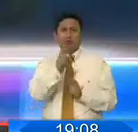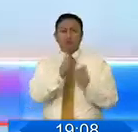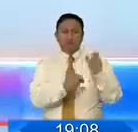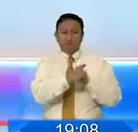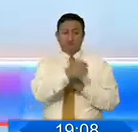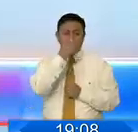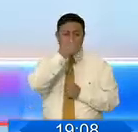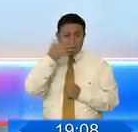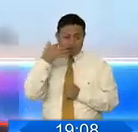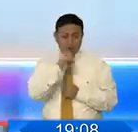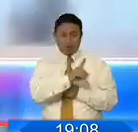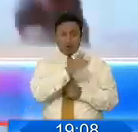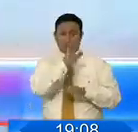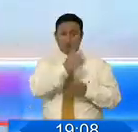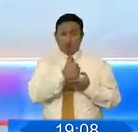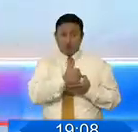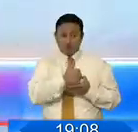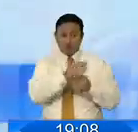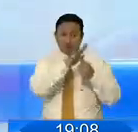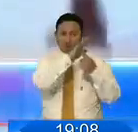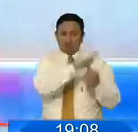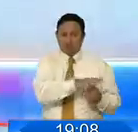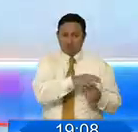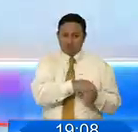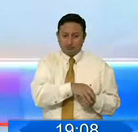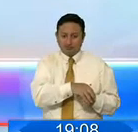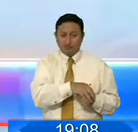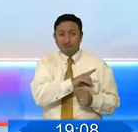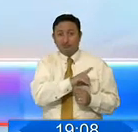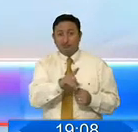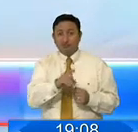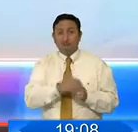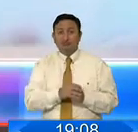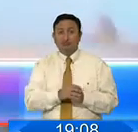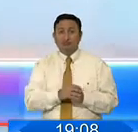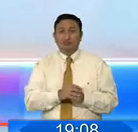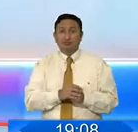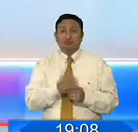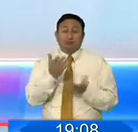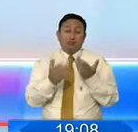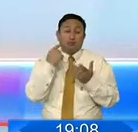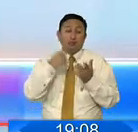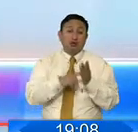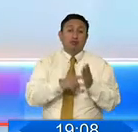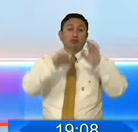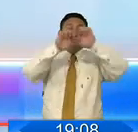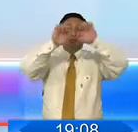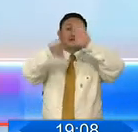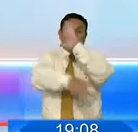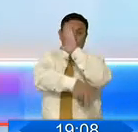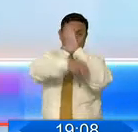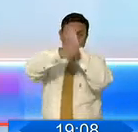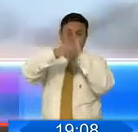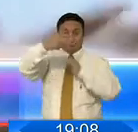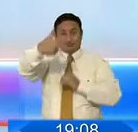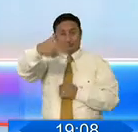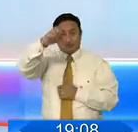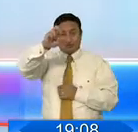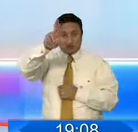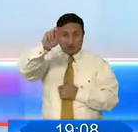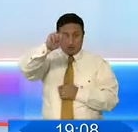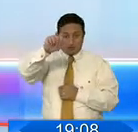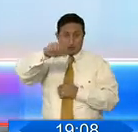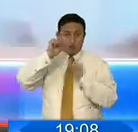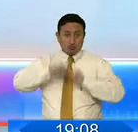afectados. Entonces está creando la figura jurídica para que en el caso Chevron, por ejemplo, Chevron pueda plantear